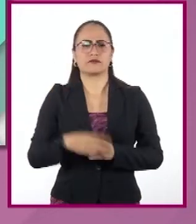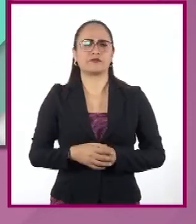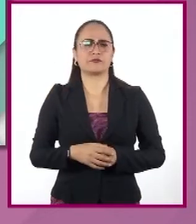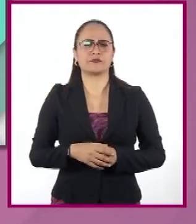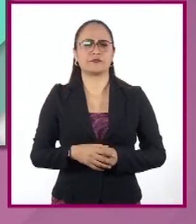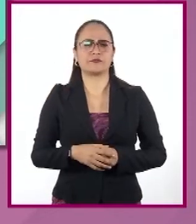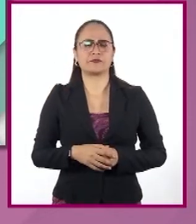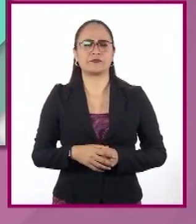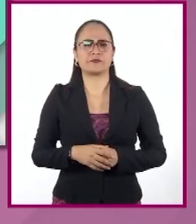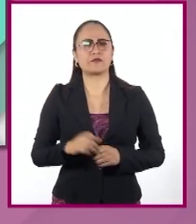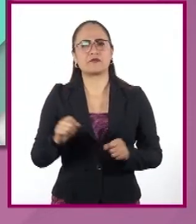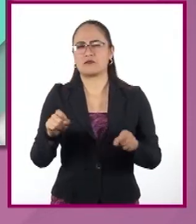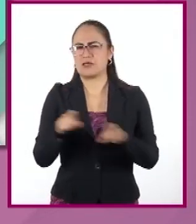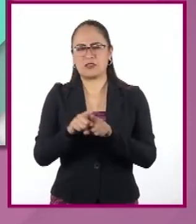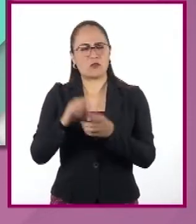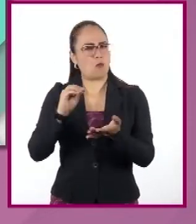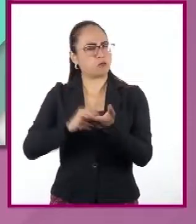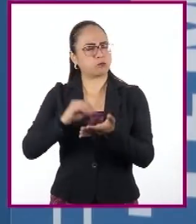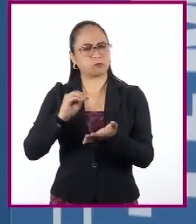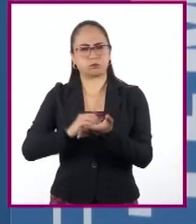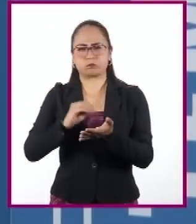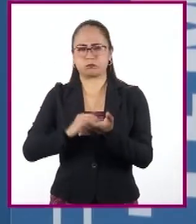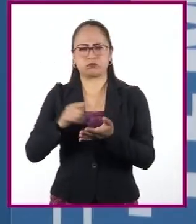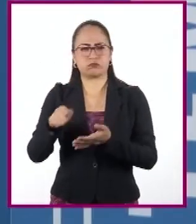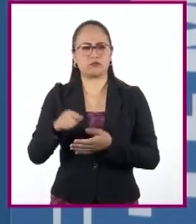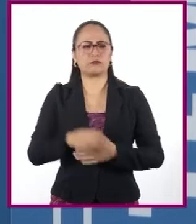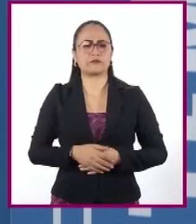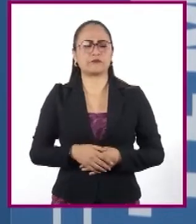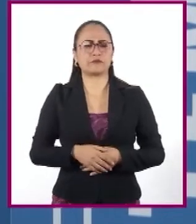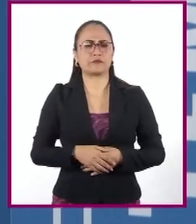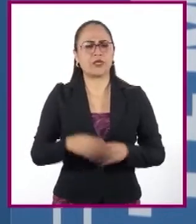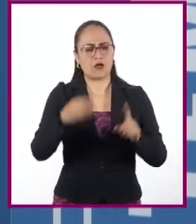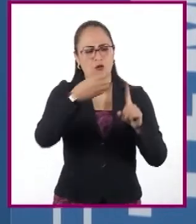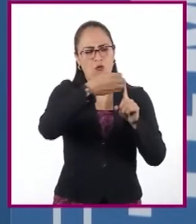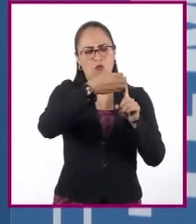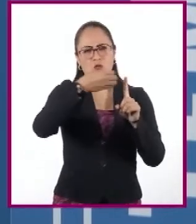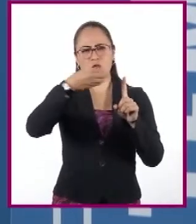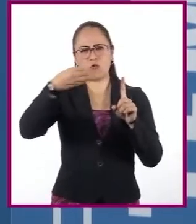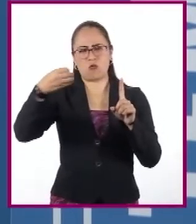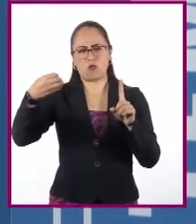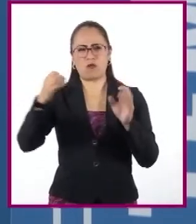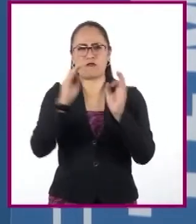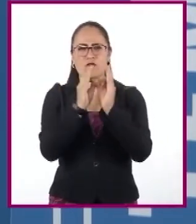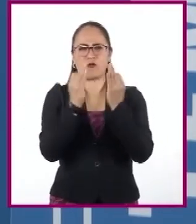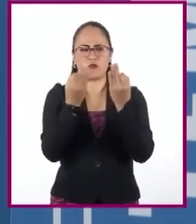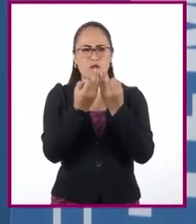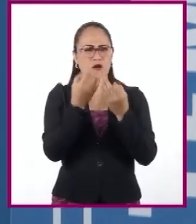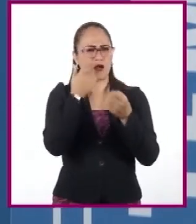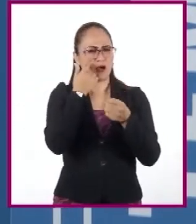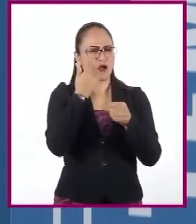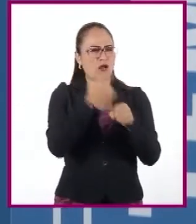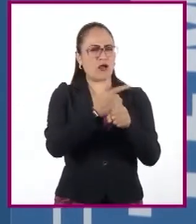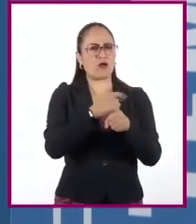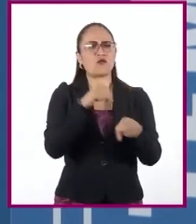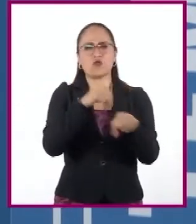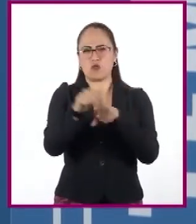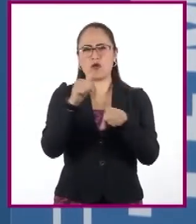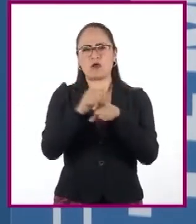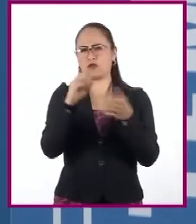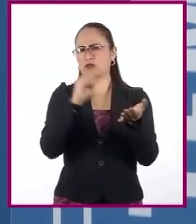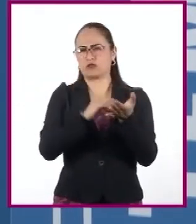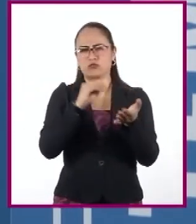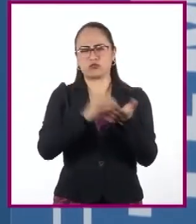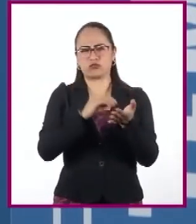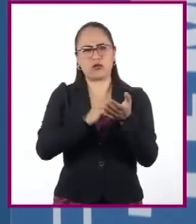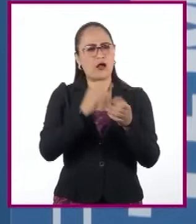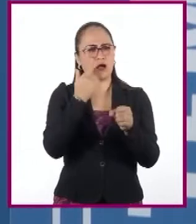representa otra constante. En dicha ecuación identificamos los números que llamamos constantes, los